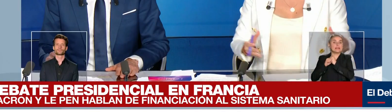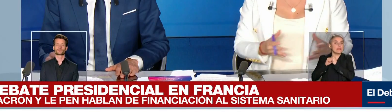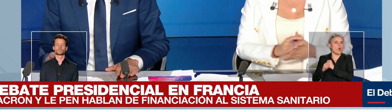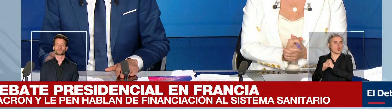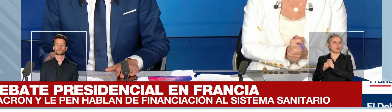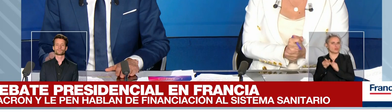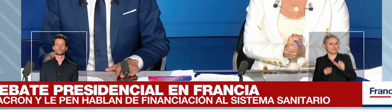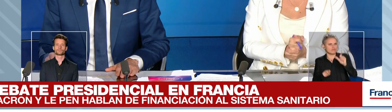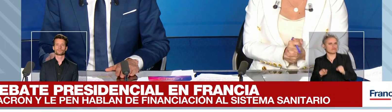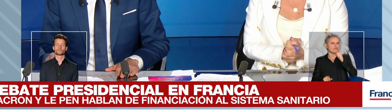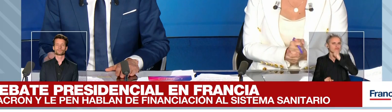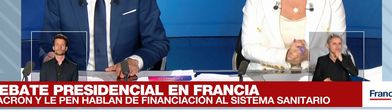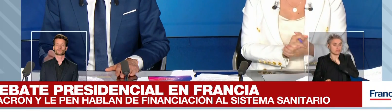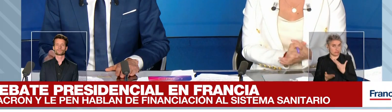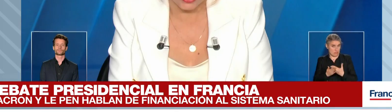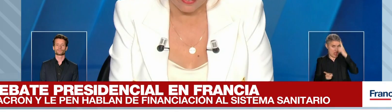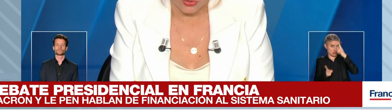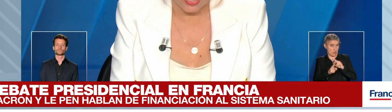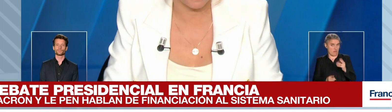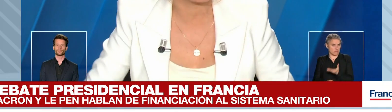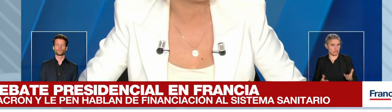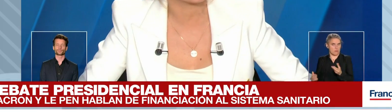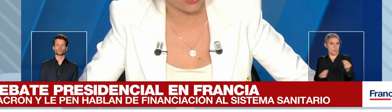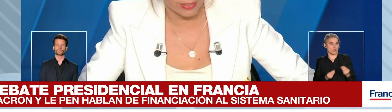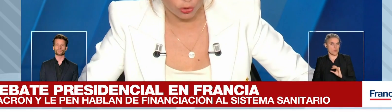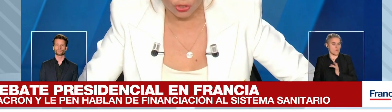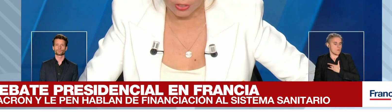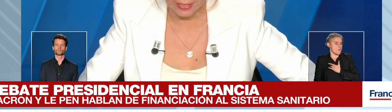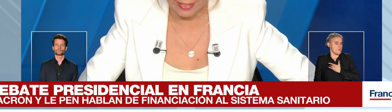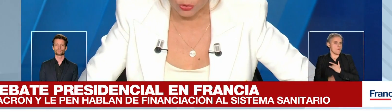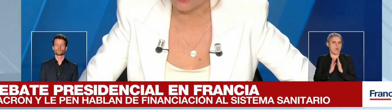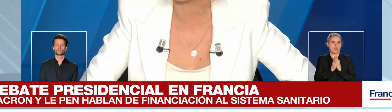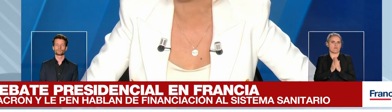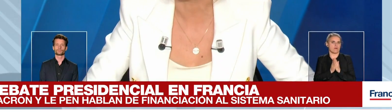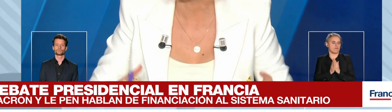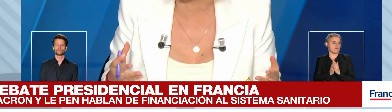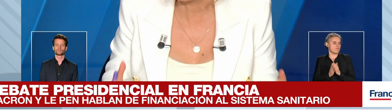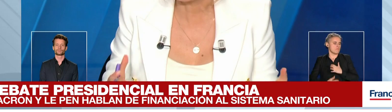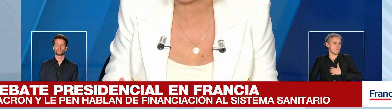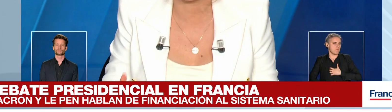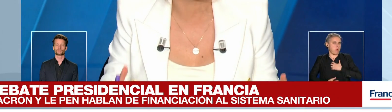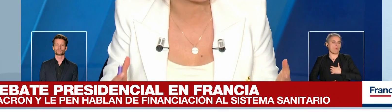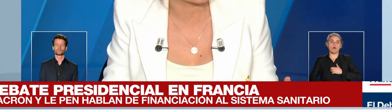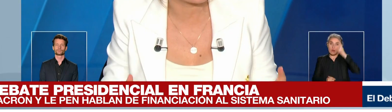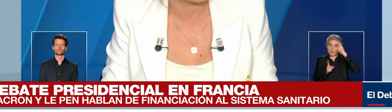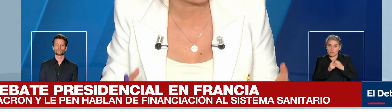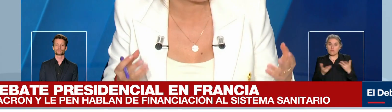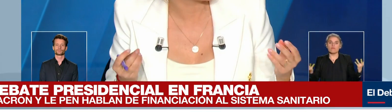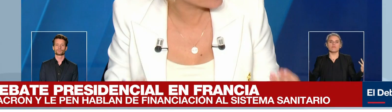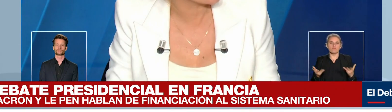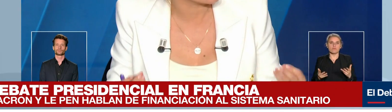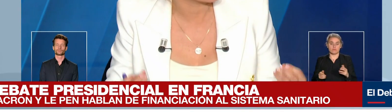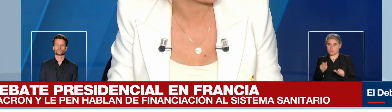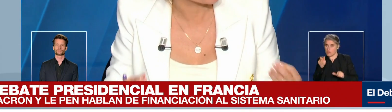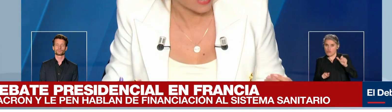ambos usaron la palabra dependencia. Y este es un tema que ha afectado a todos los franceses después de la publicación de un libro en las últimas